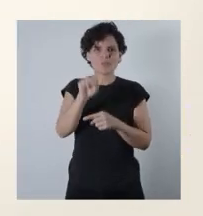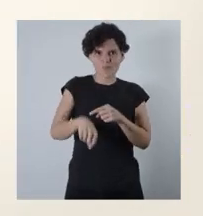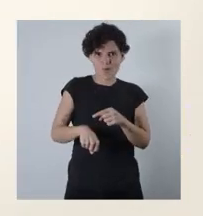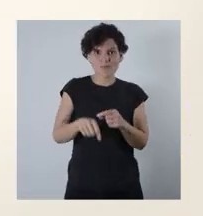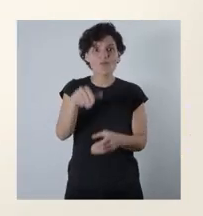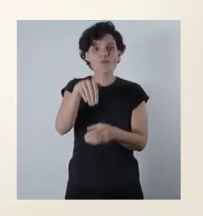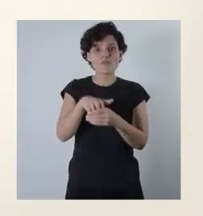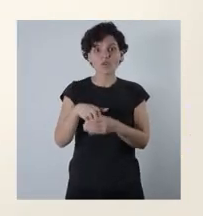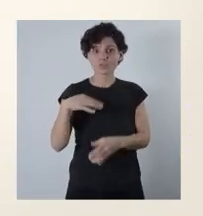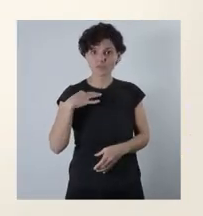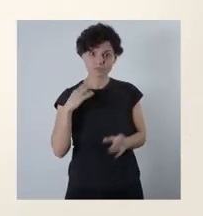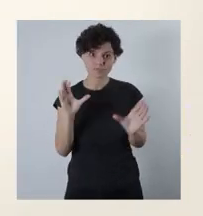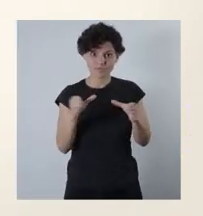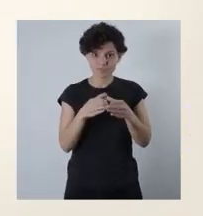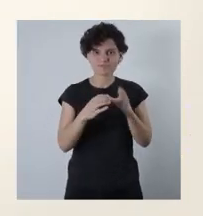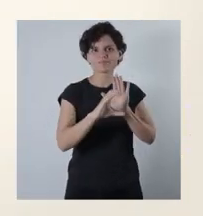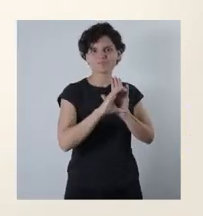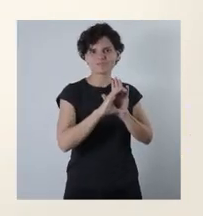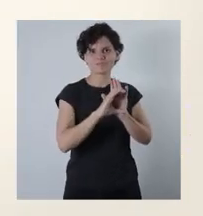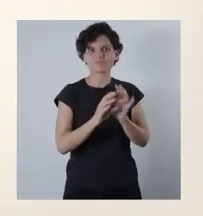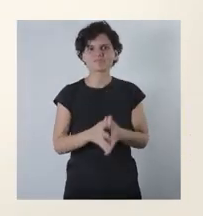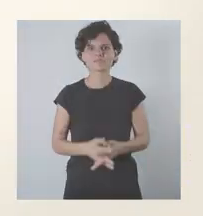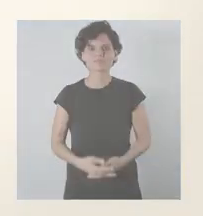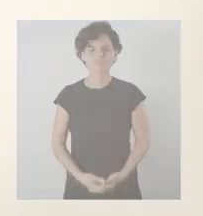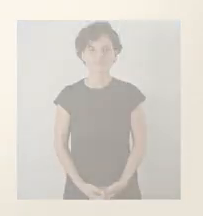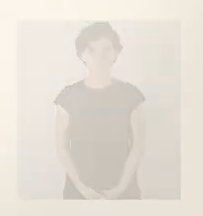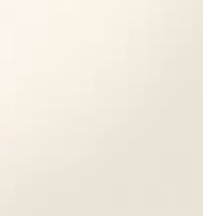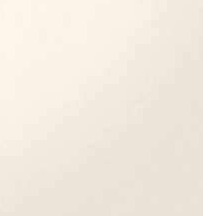Voto apruebo. Voto convención constitucional.